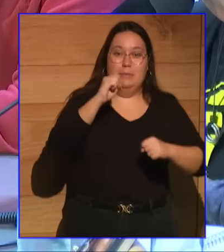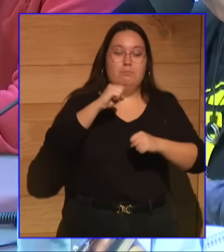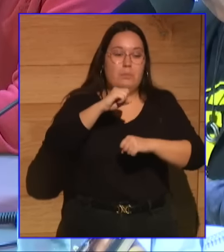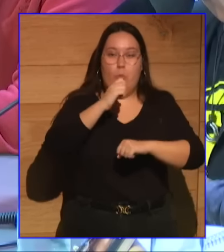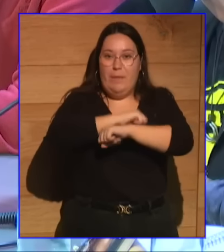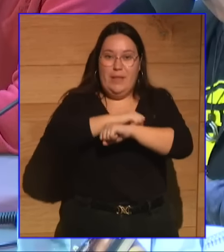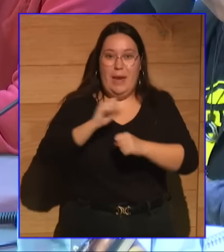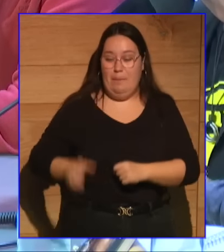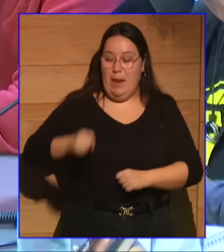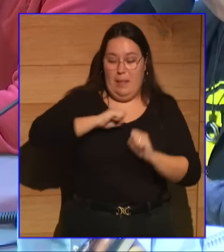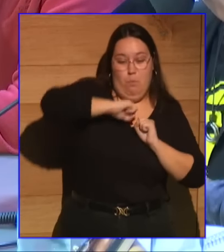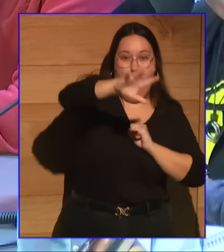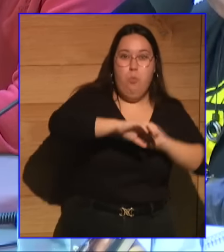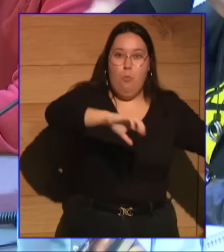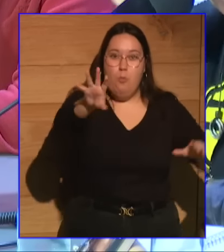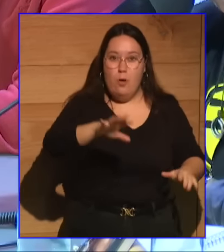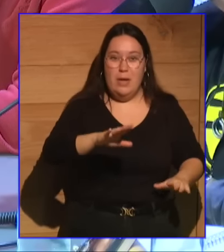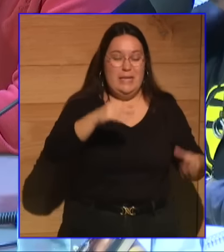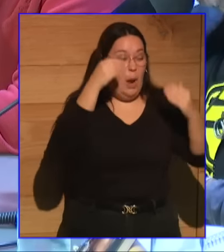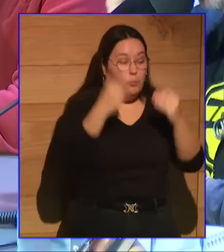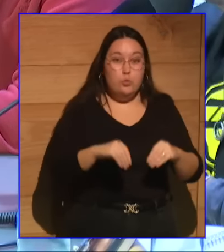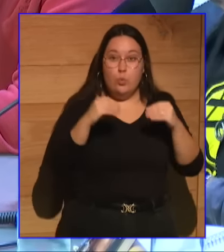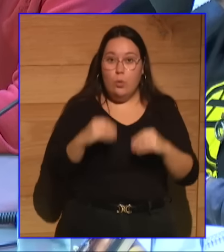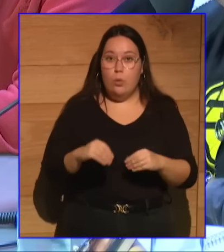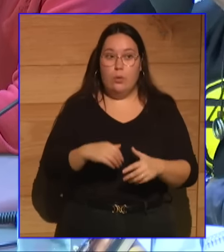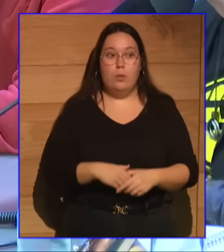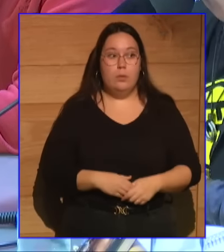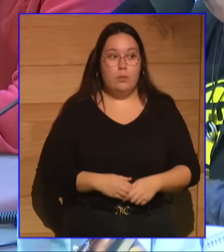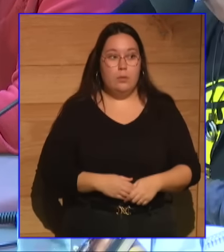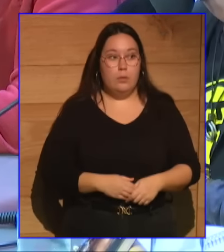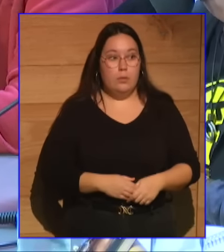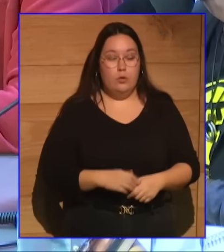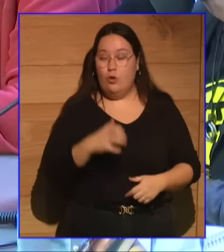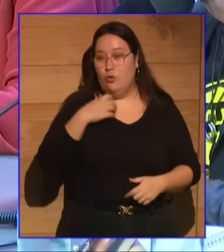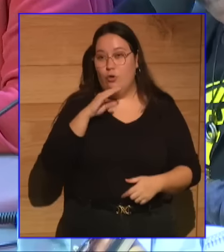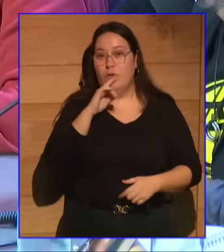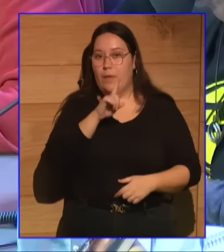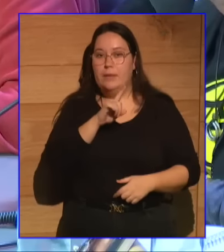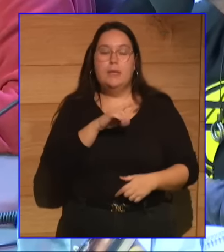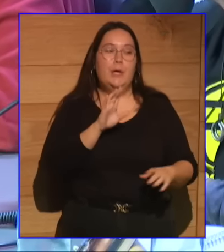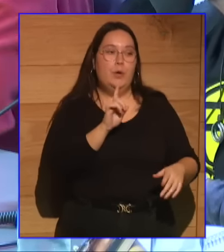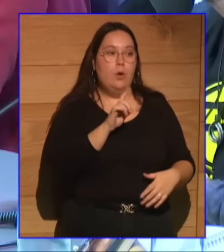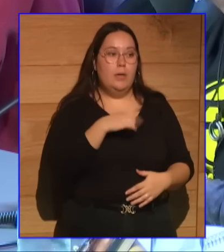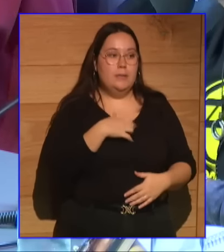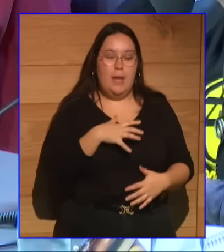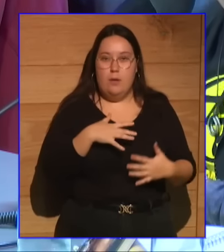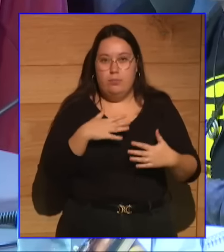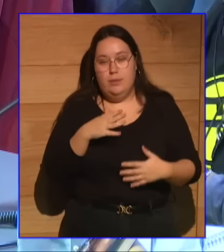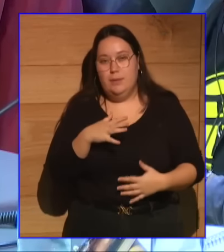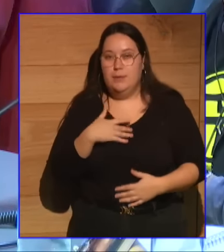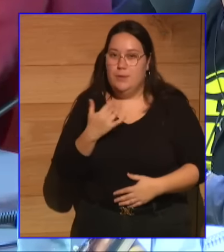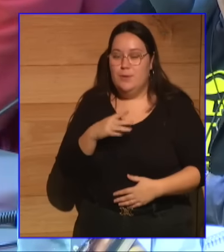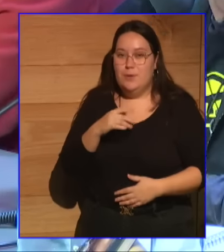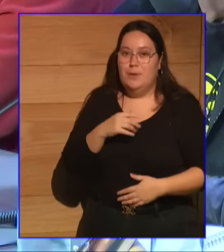maletas. ¡Es una locura! O sea, es absurdo. O sea, es absurdo que alguien... No está enfadado. Está hiperbólico. Es grandísimo.